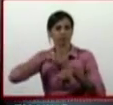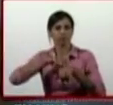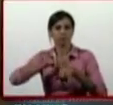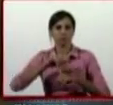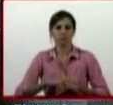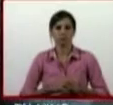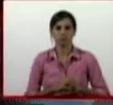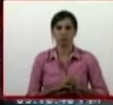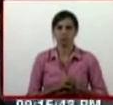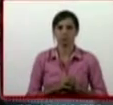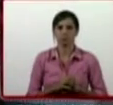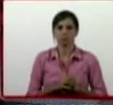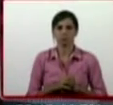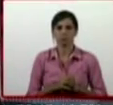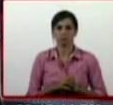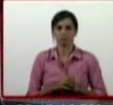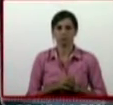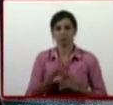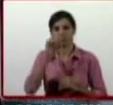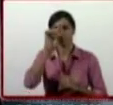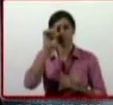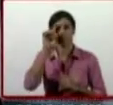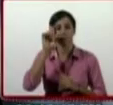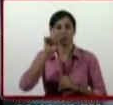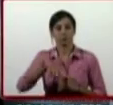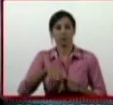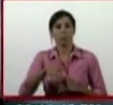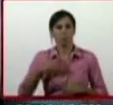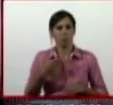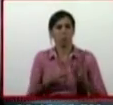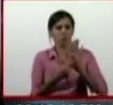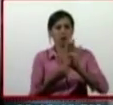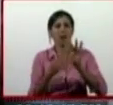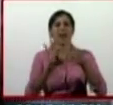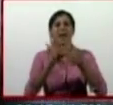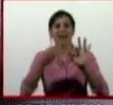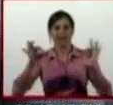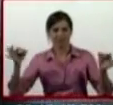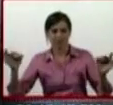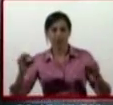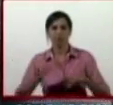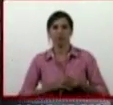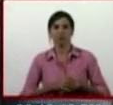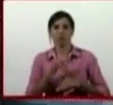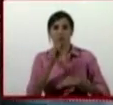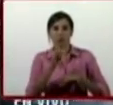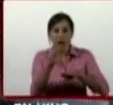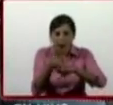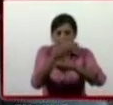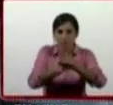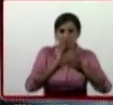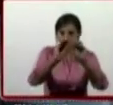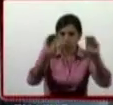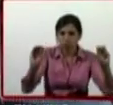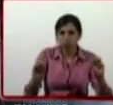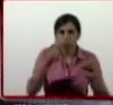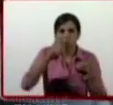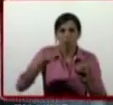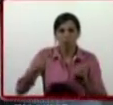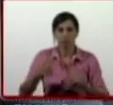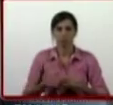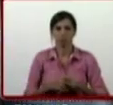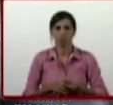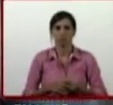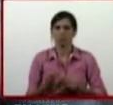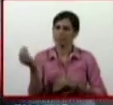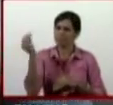Quizás algún día pasemos algunos de esos documentales también en cadena, anunciados suficientemente para que nuestro pueblo vaya acumulando cada vez